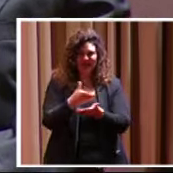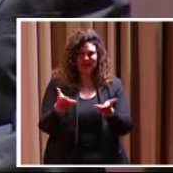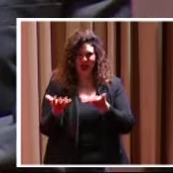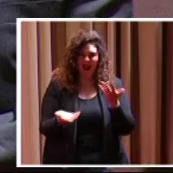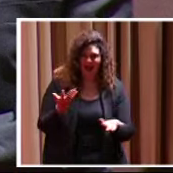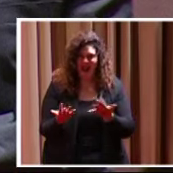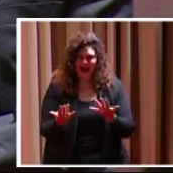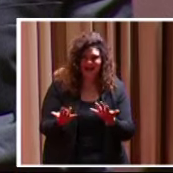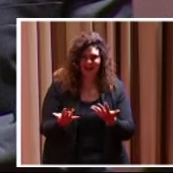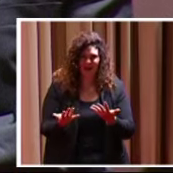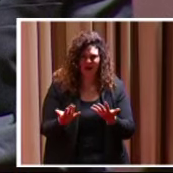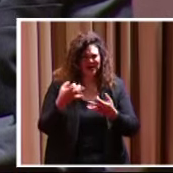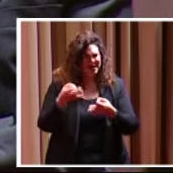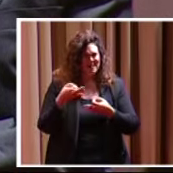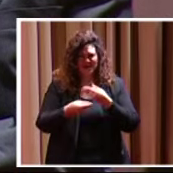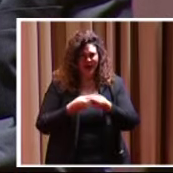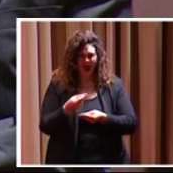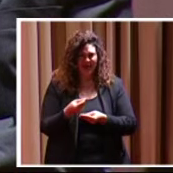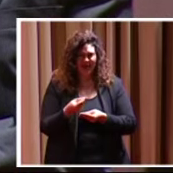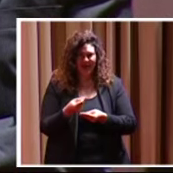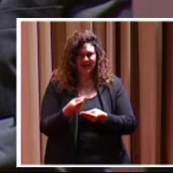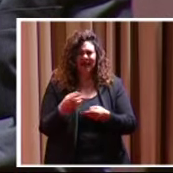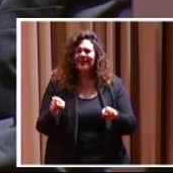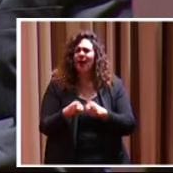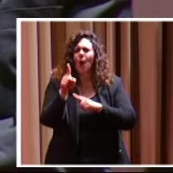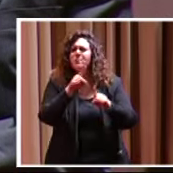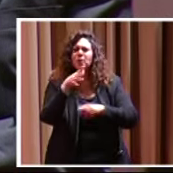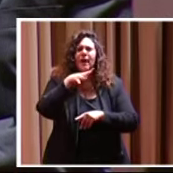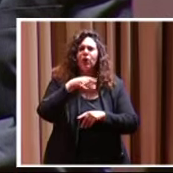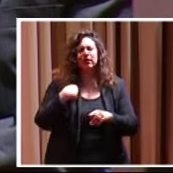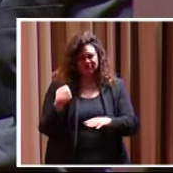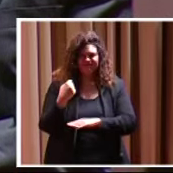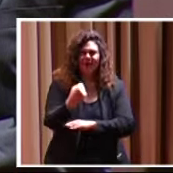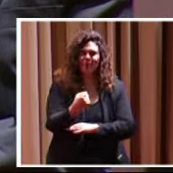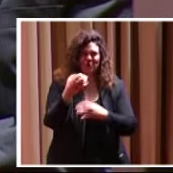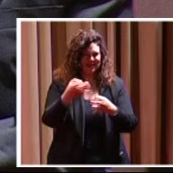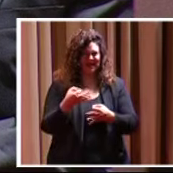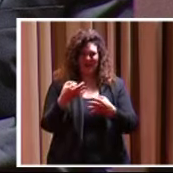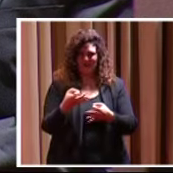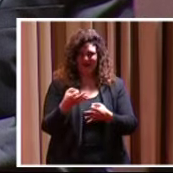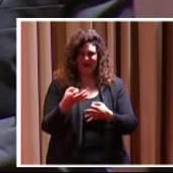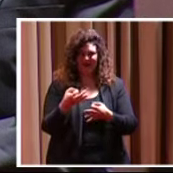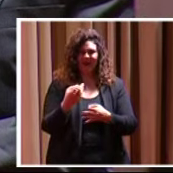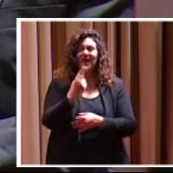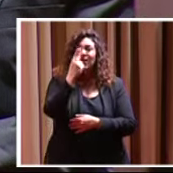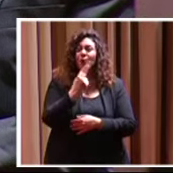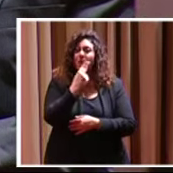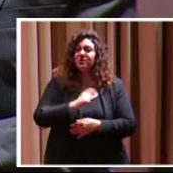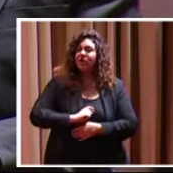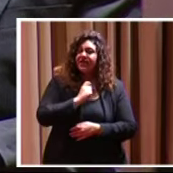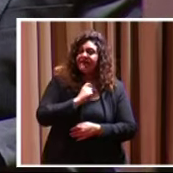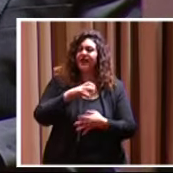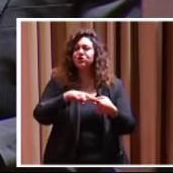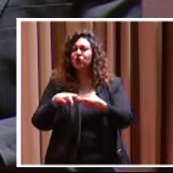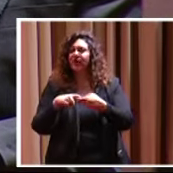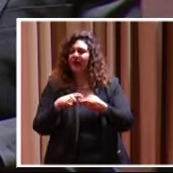que siempre lo hace. Esté el problema donde esté, ahí está ella. Como compromiso civil y solidaridad